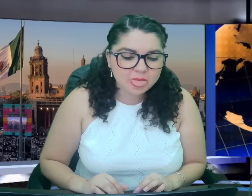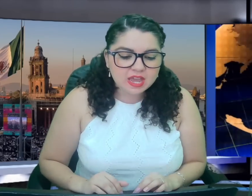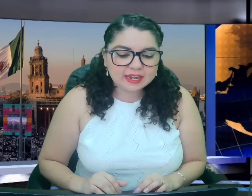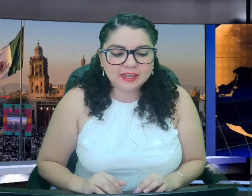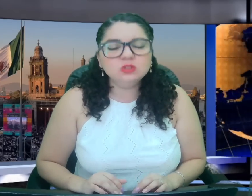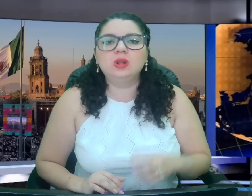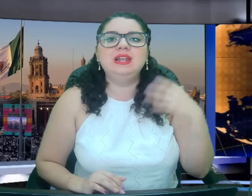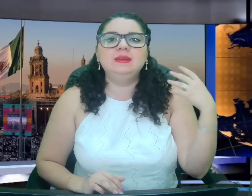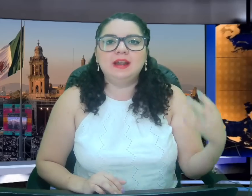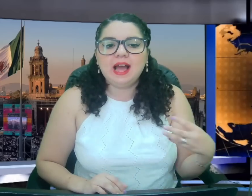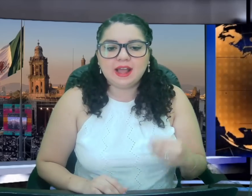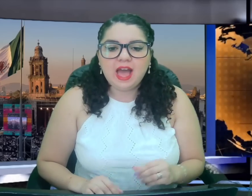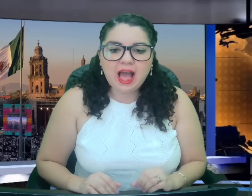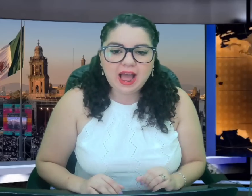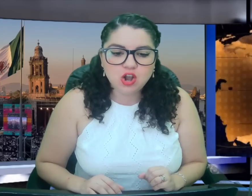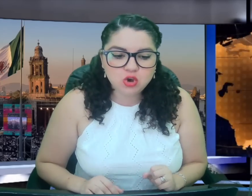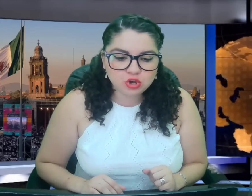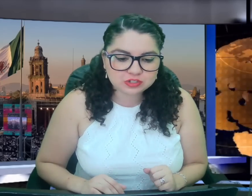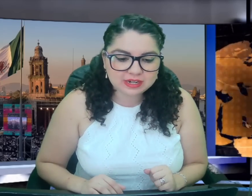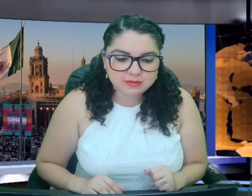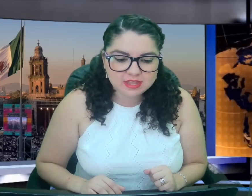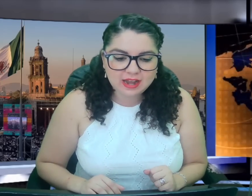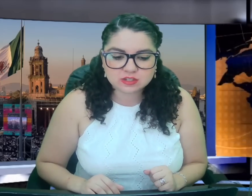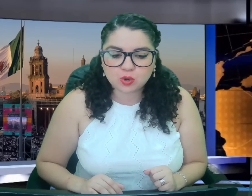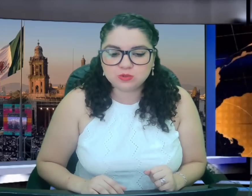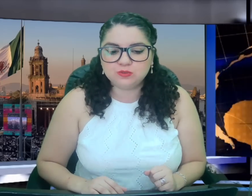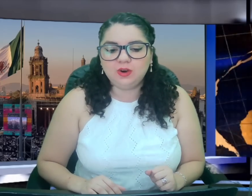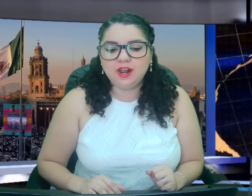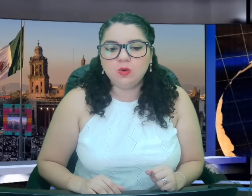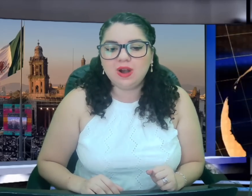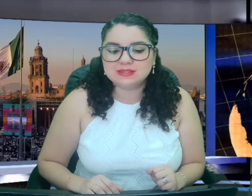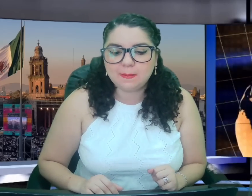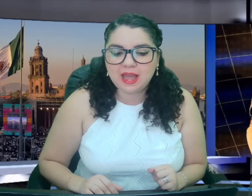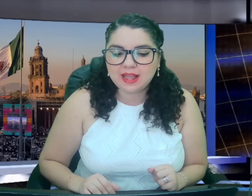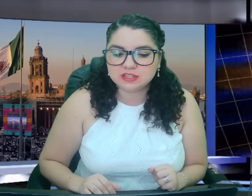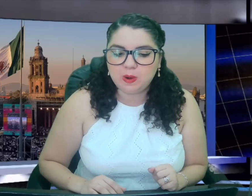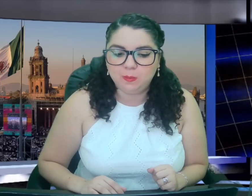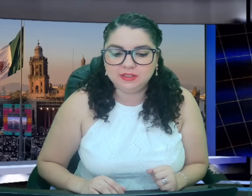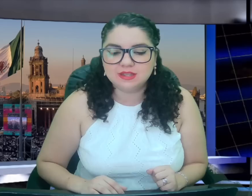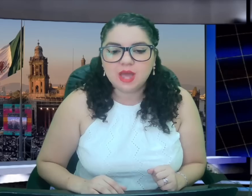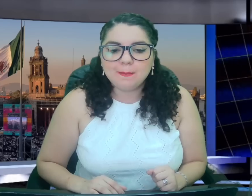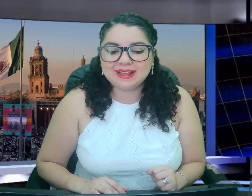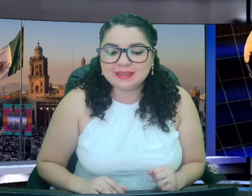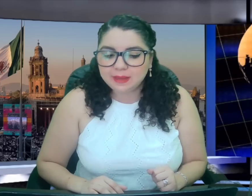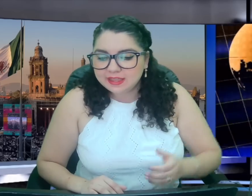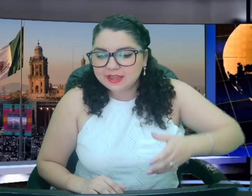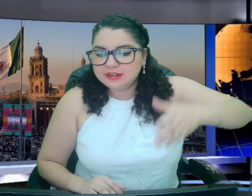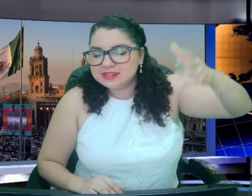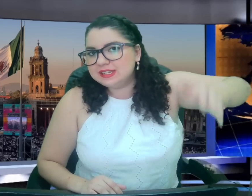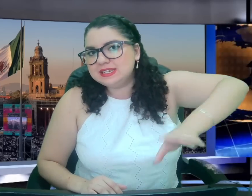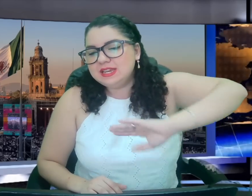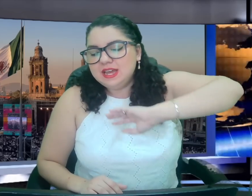manera, queriendo liberar a los criminales como si fueran unas blancas palomitas para que